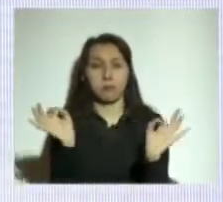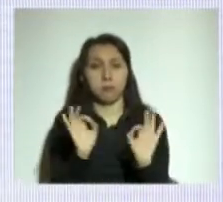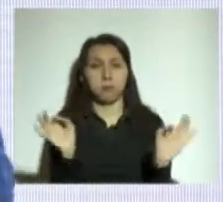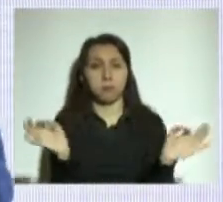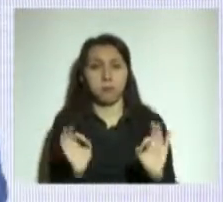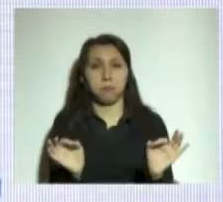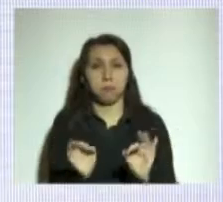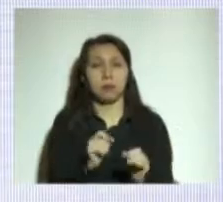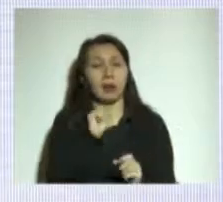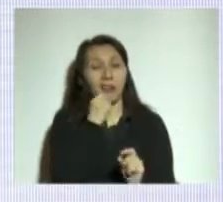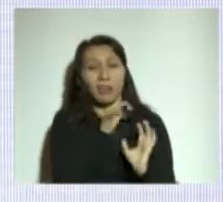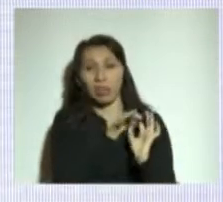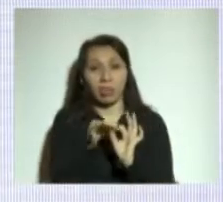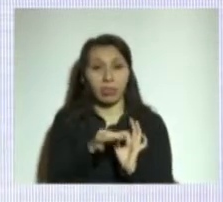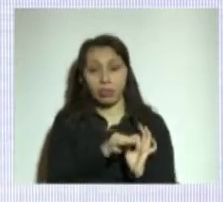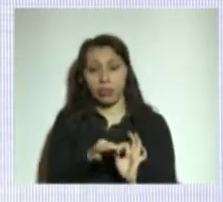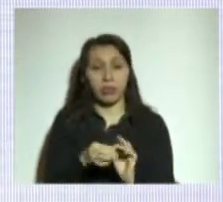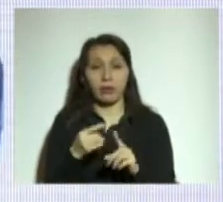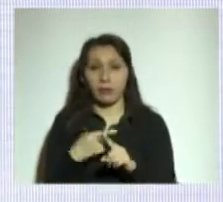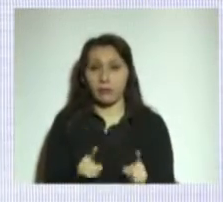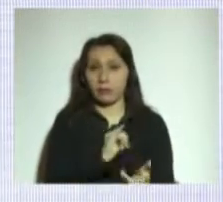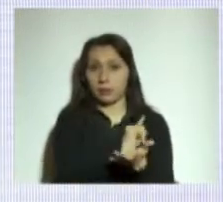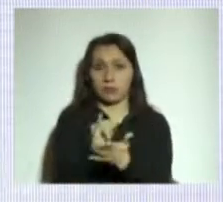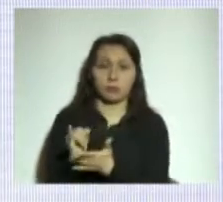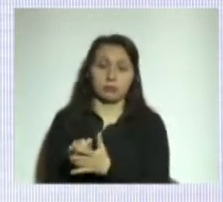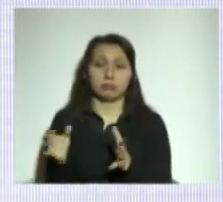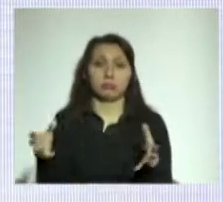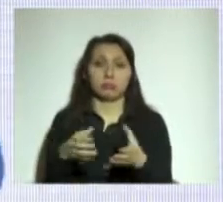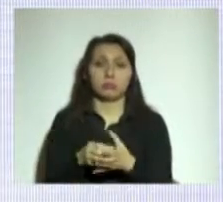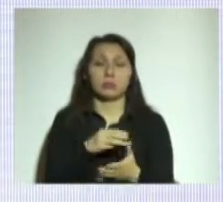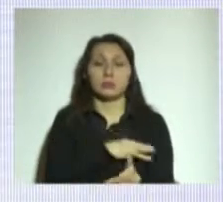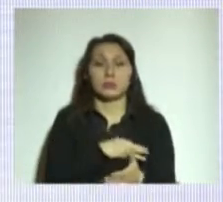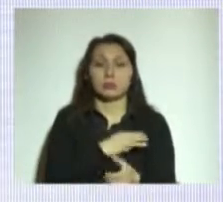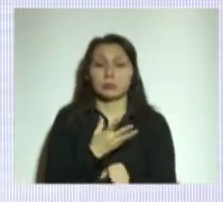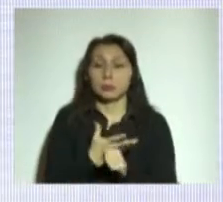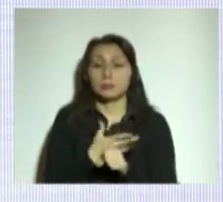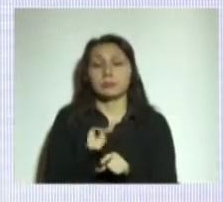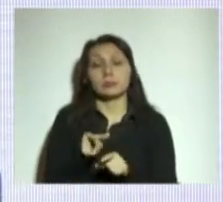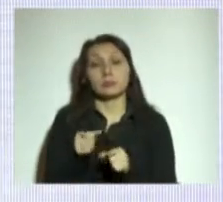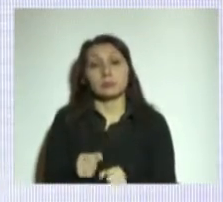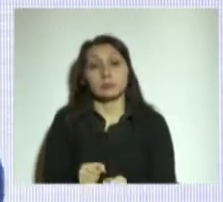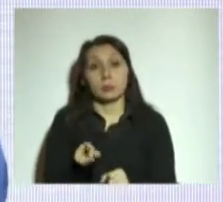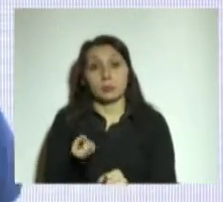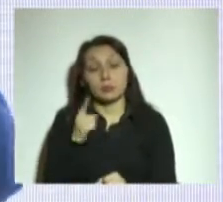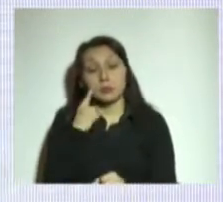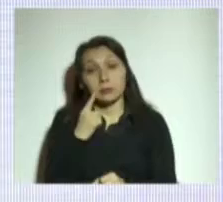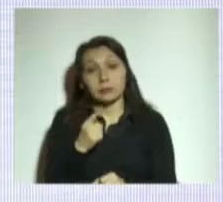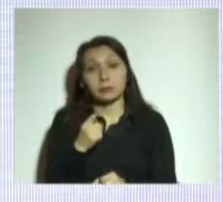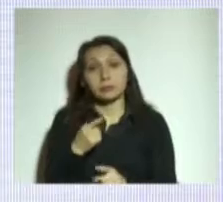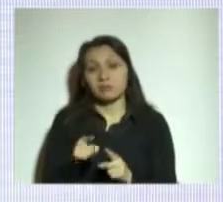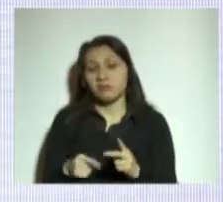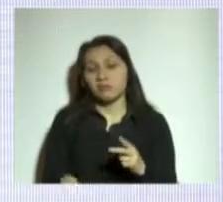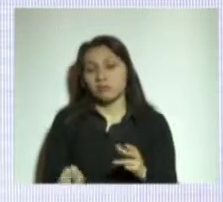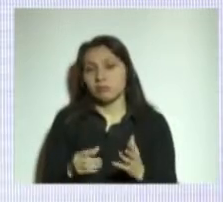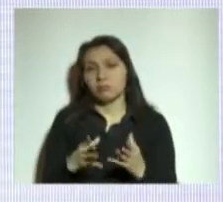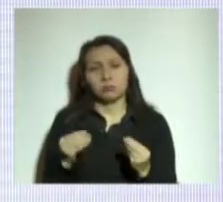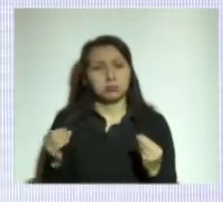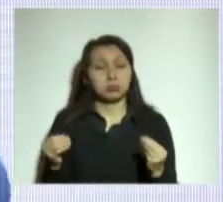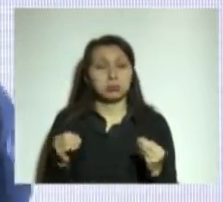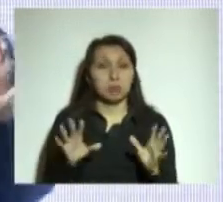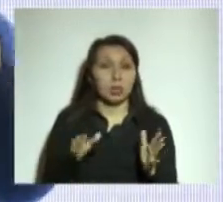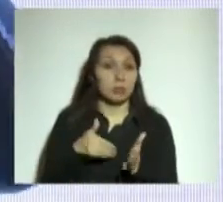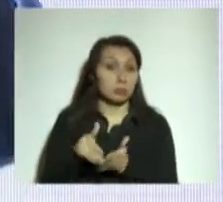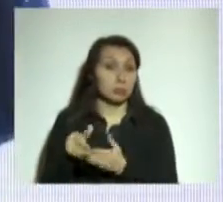descripciones de esos diferentes instituciones, organismos que hay metropolitanos, y puedes haber decenas, centenas,